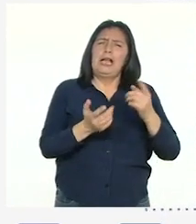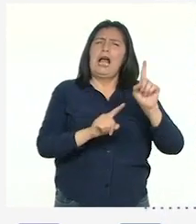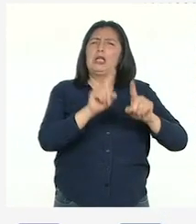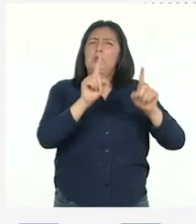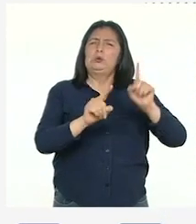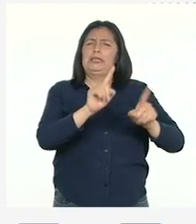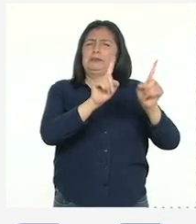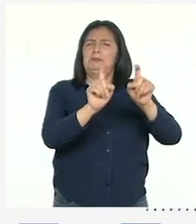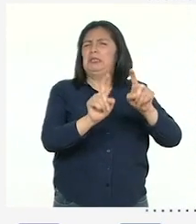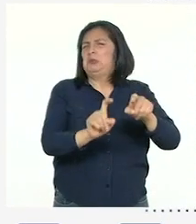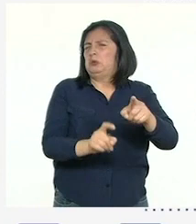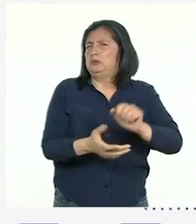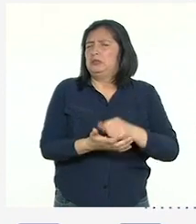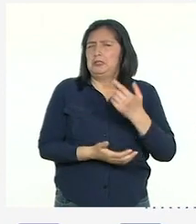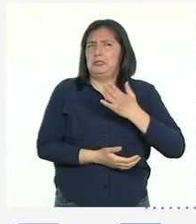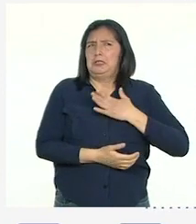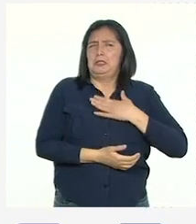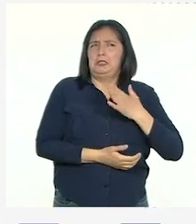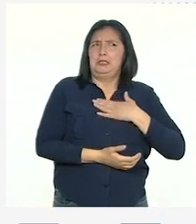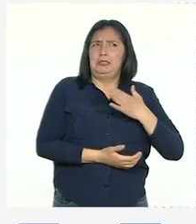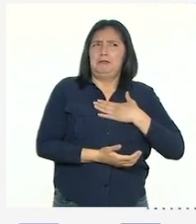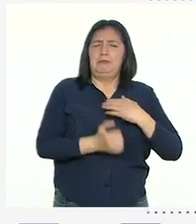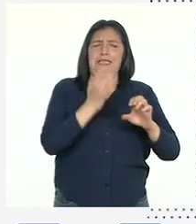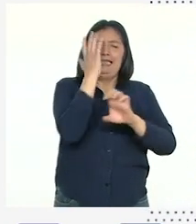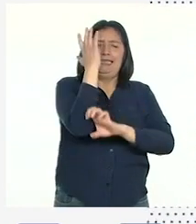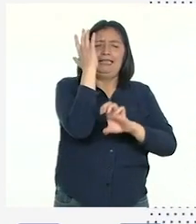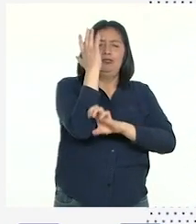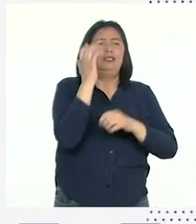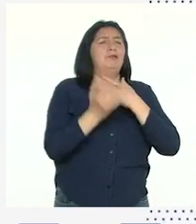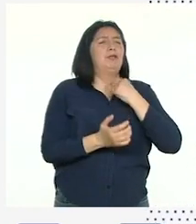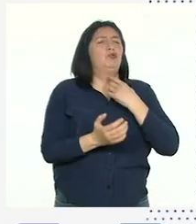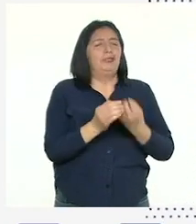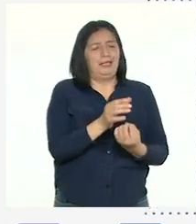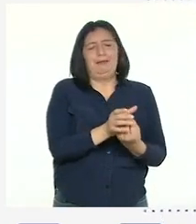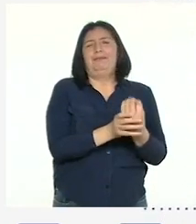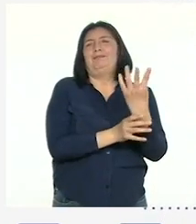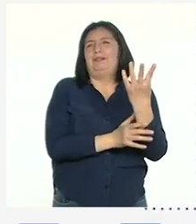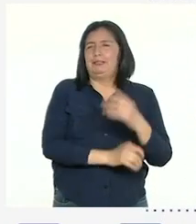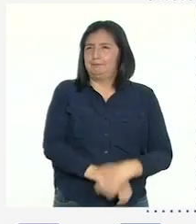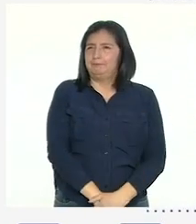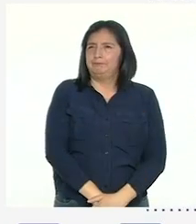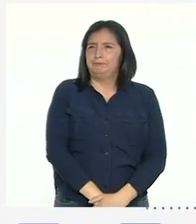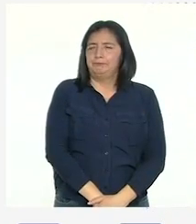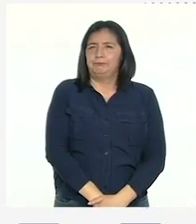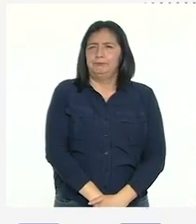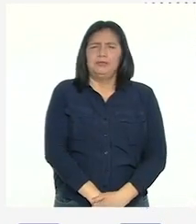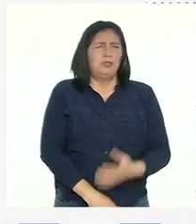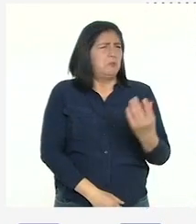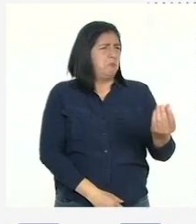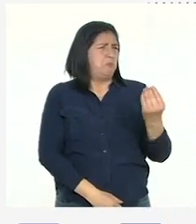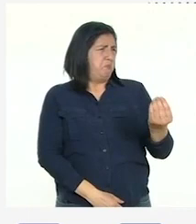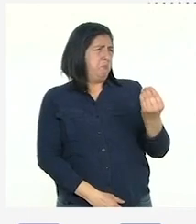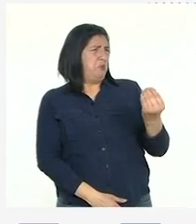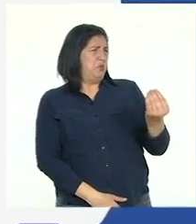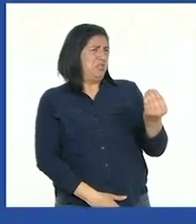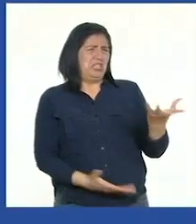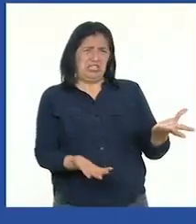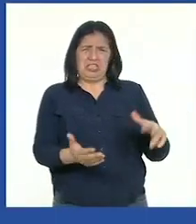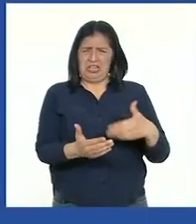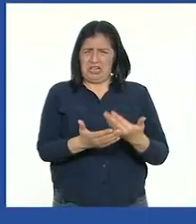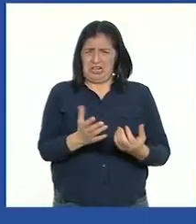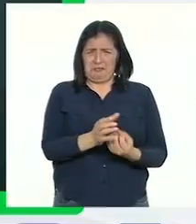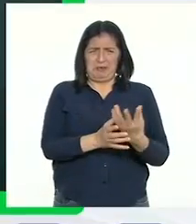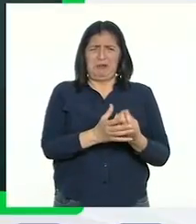algunas preguntas sobre una de mis estaciones favoritas, la primavera. ¿Por qué ocurre la